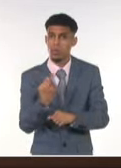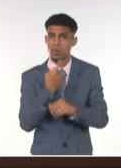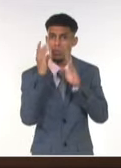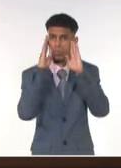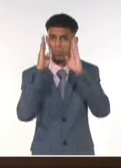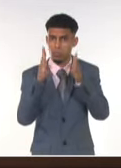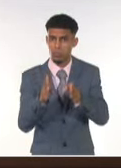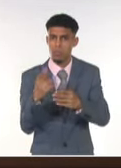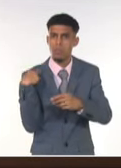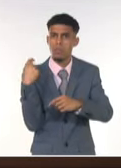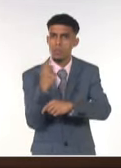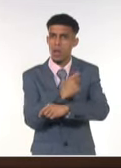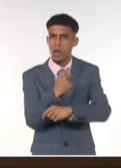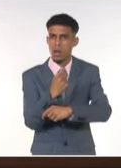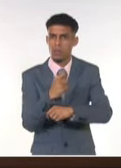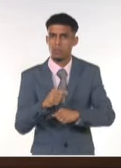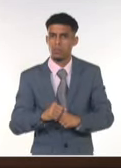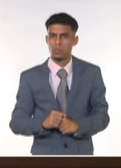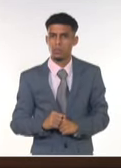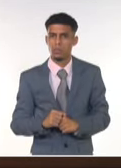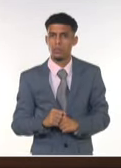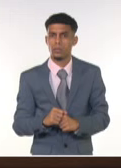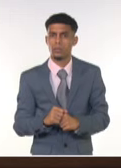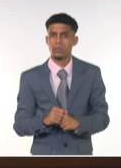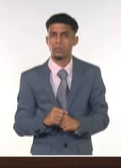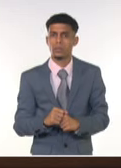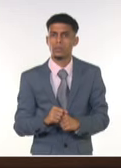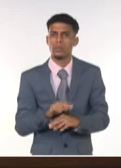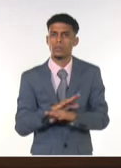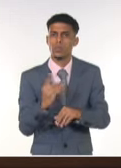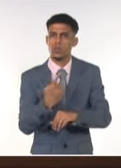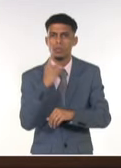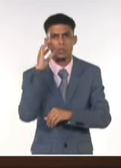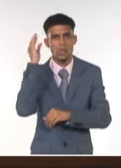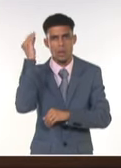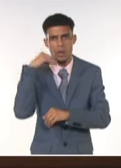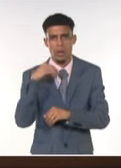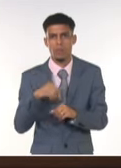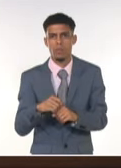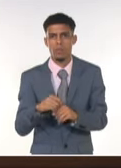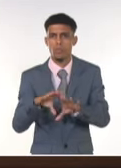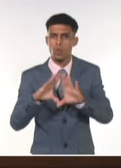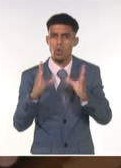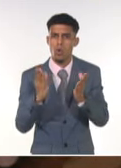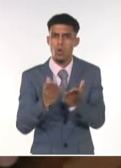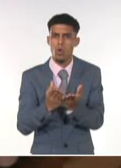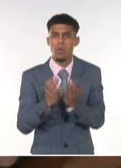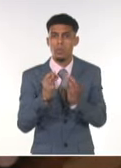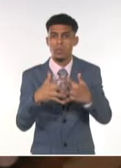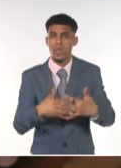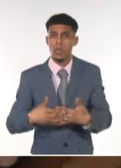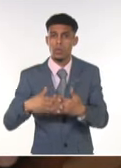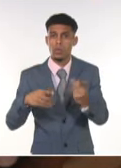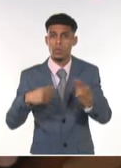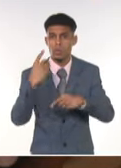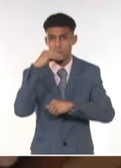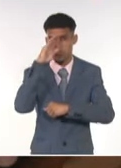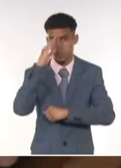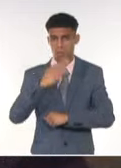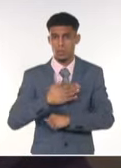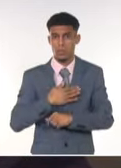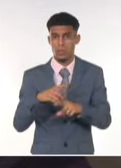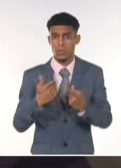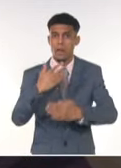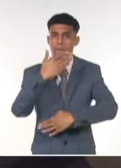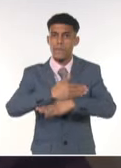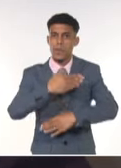Tenemos la convicción de que a pesar de la estrategia imperial, de los efectos del bloqueo, de la asfixia económica, de